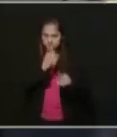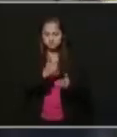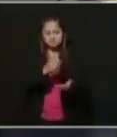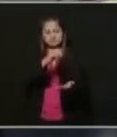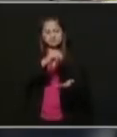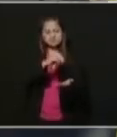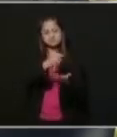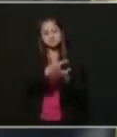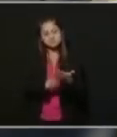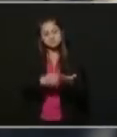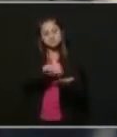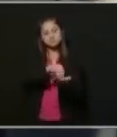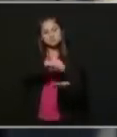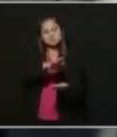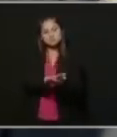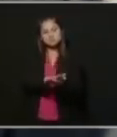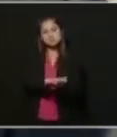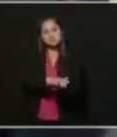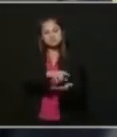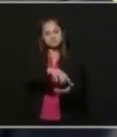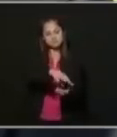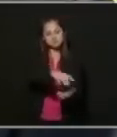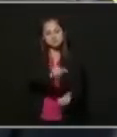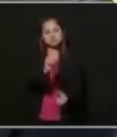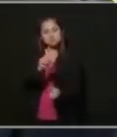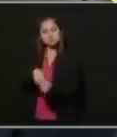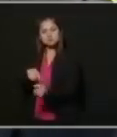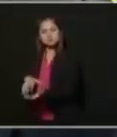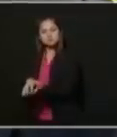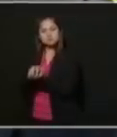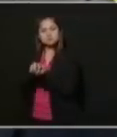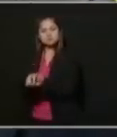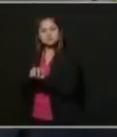escoge un 1%.